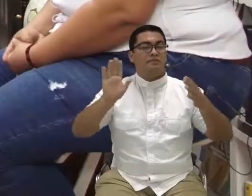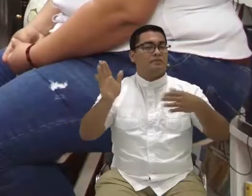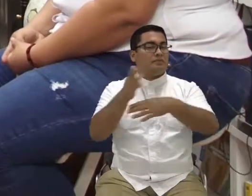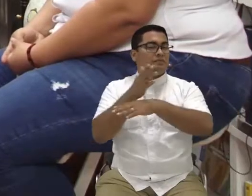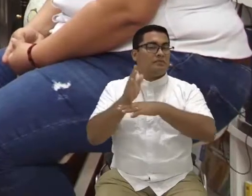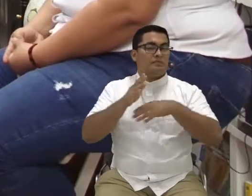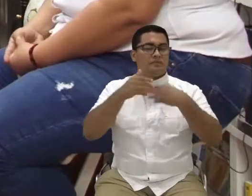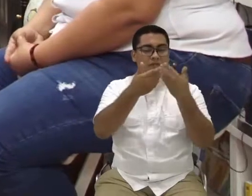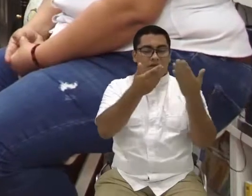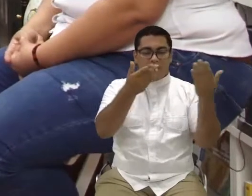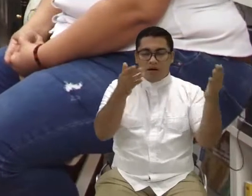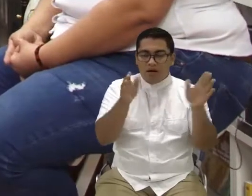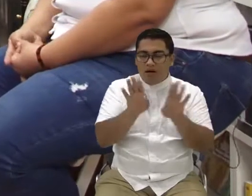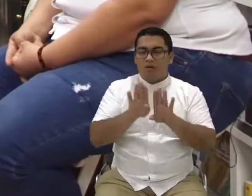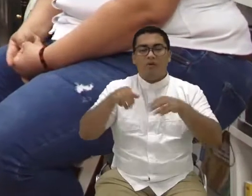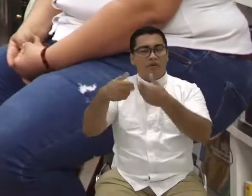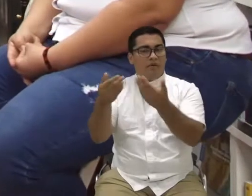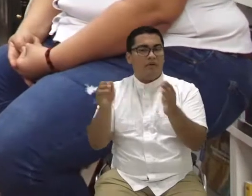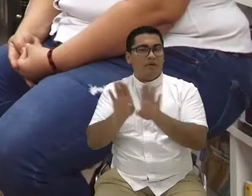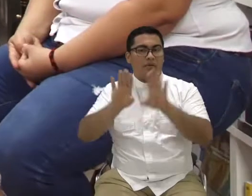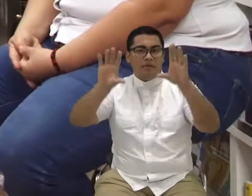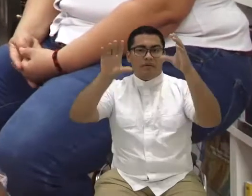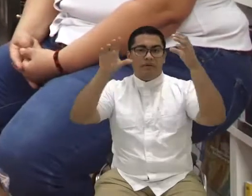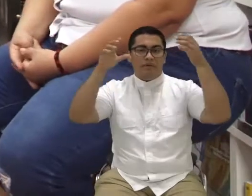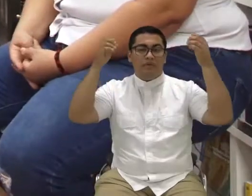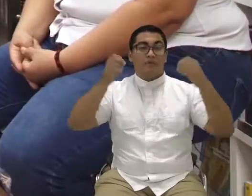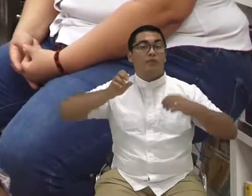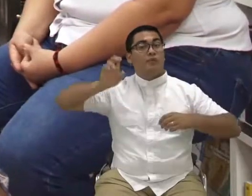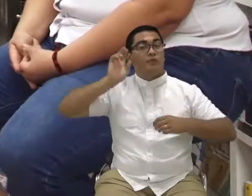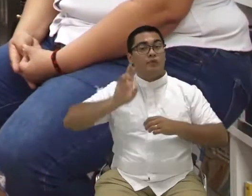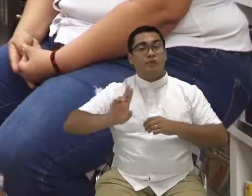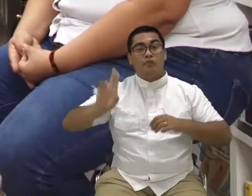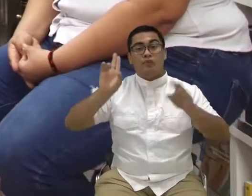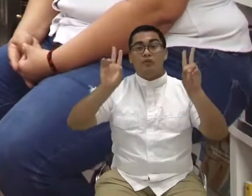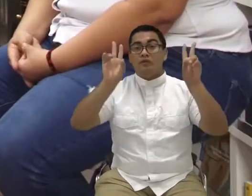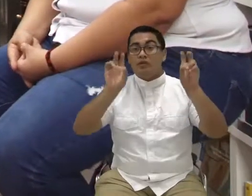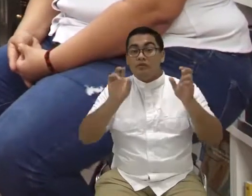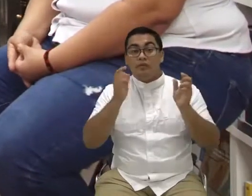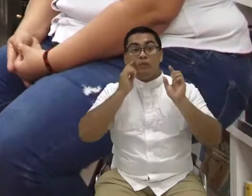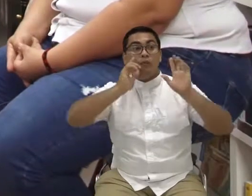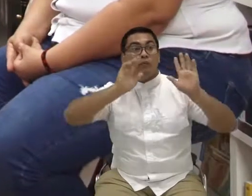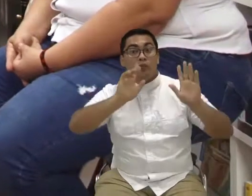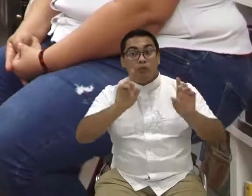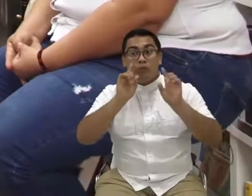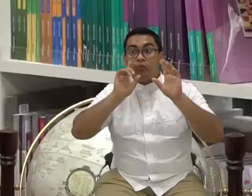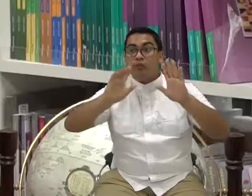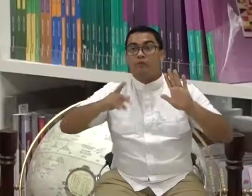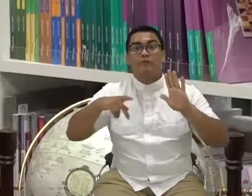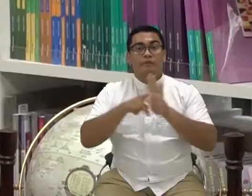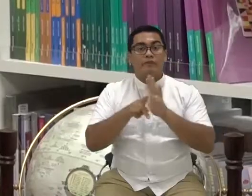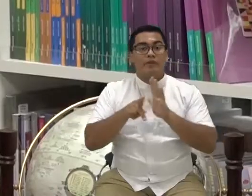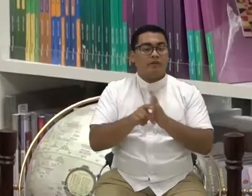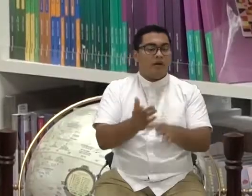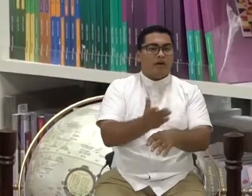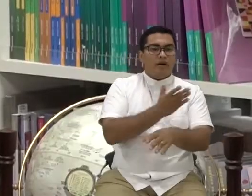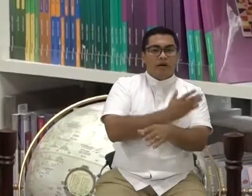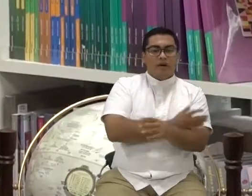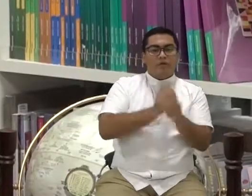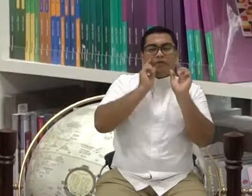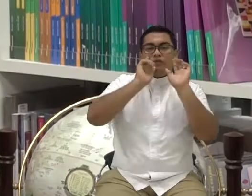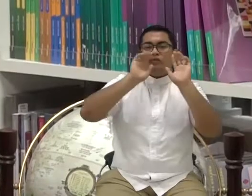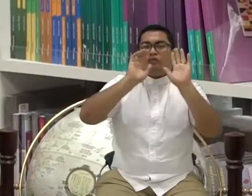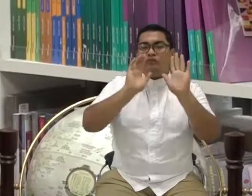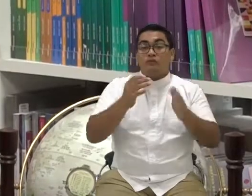fortalecimiento desde las aulas de clase, las universidades, la educación superior en el tema de la gestión integral del riesgo para estar mejor